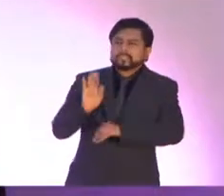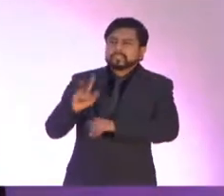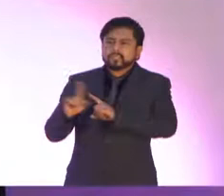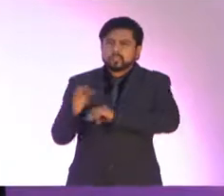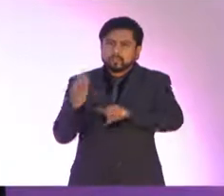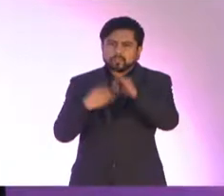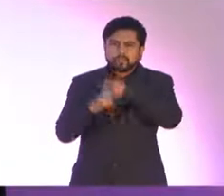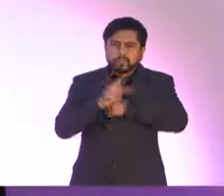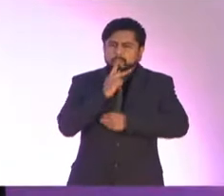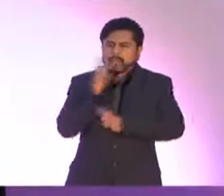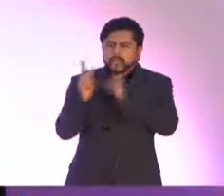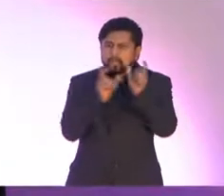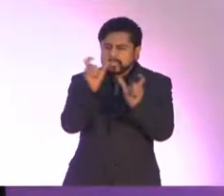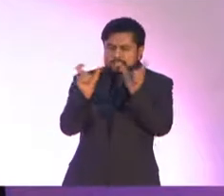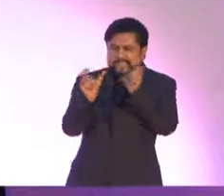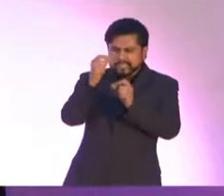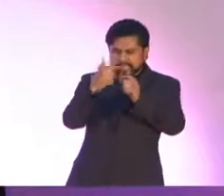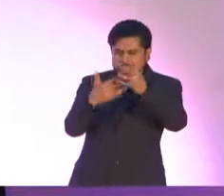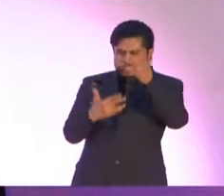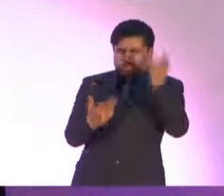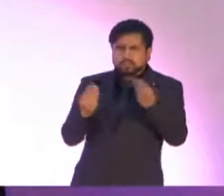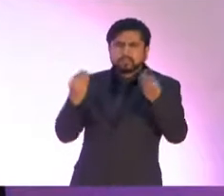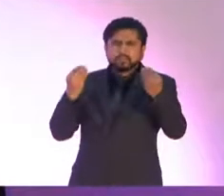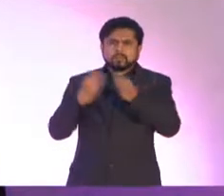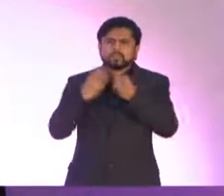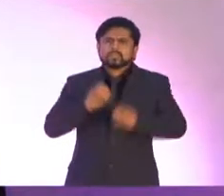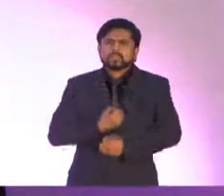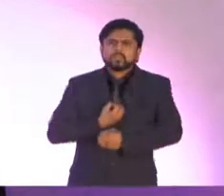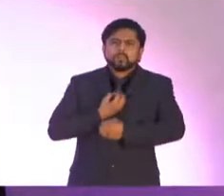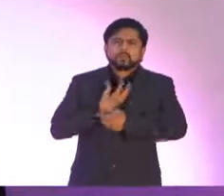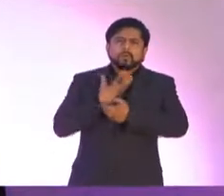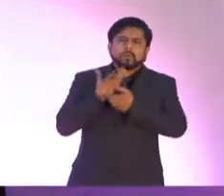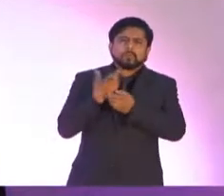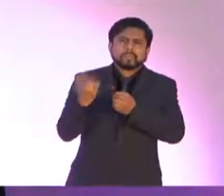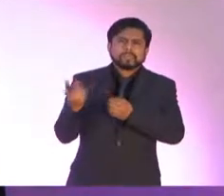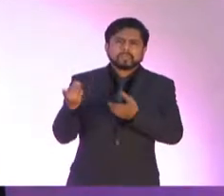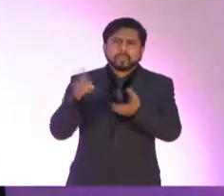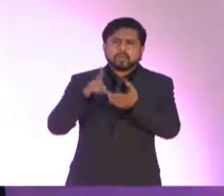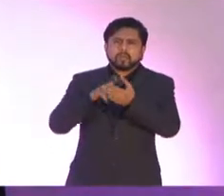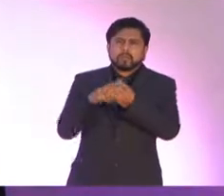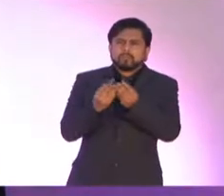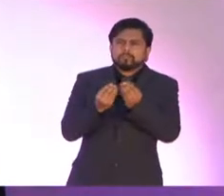son palabras y de las palabras decantan más fonemas llenos de rabia.